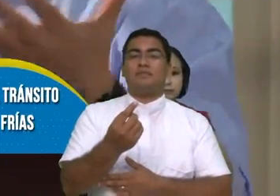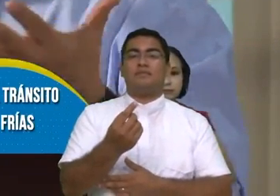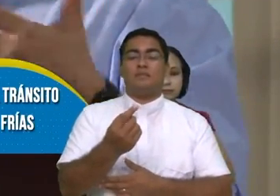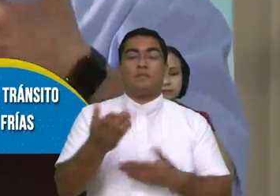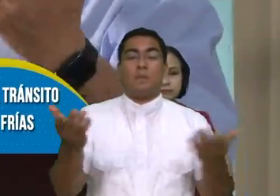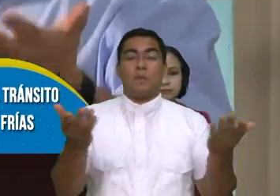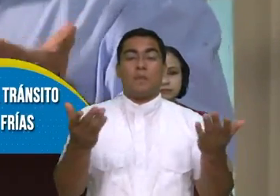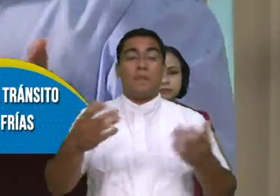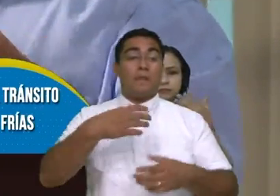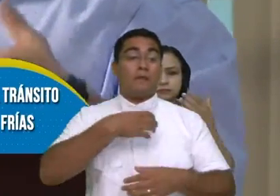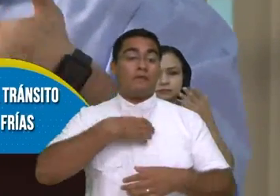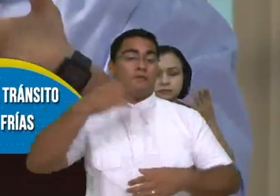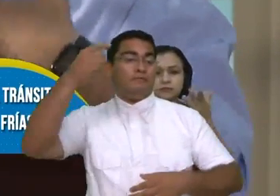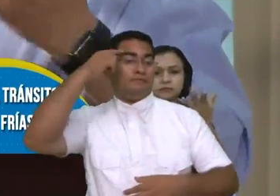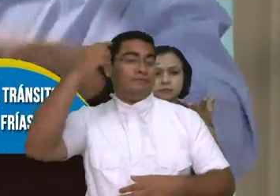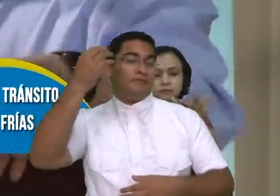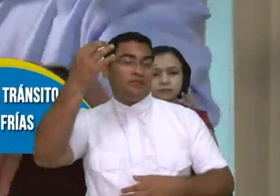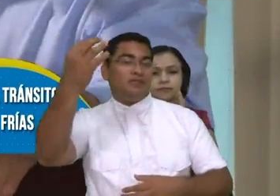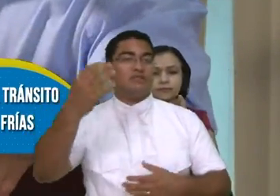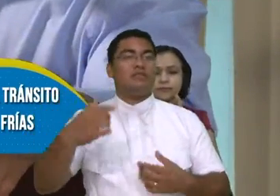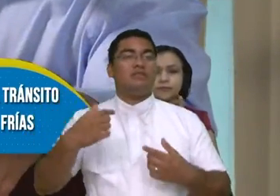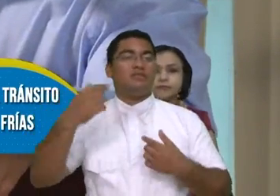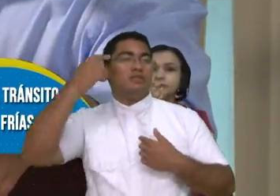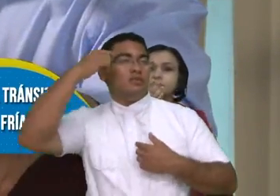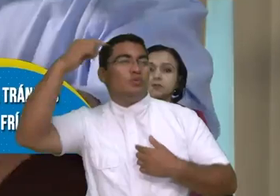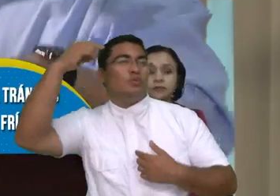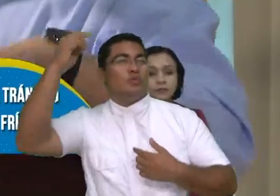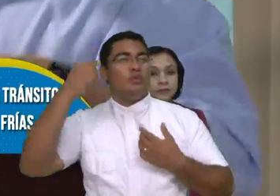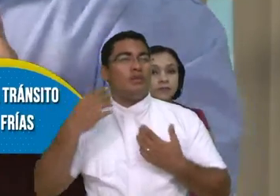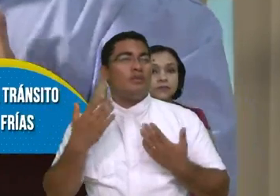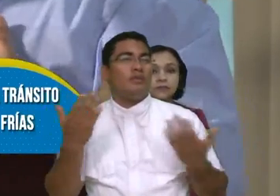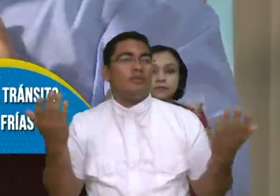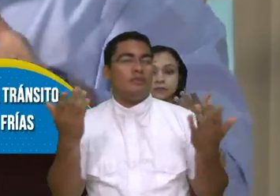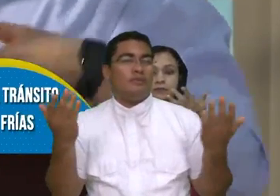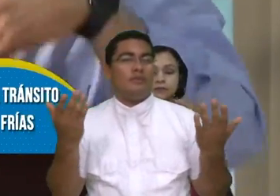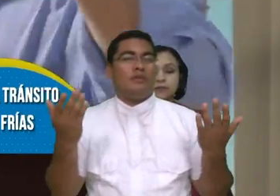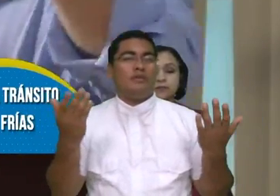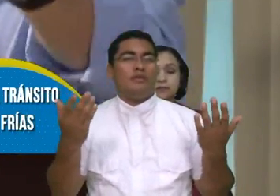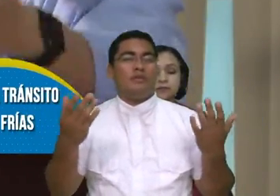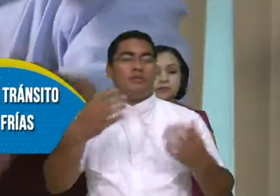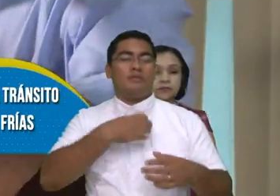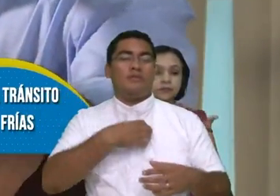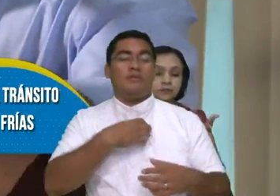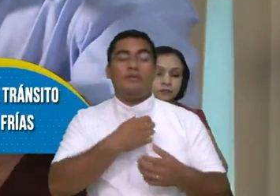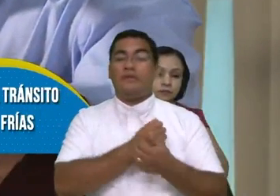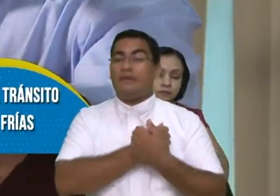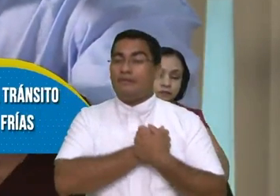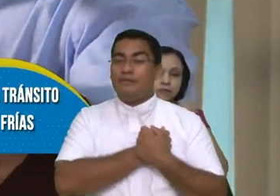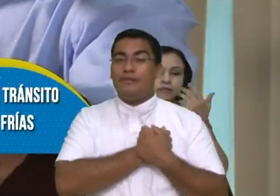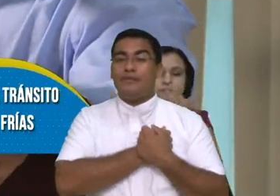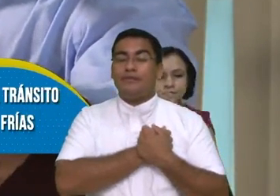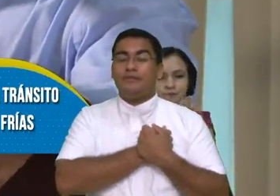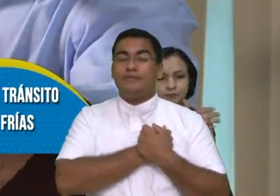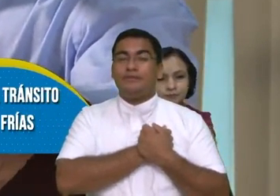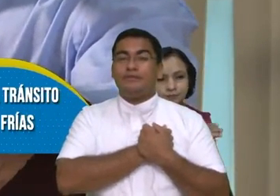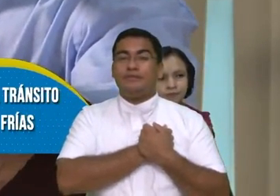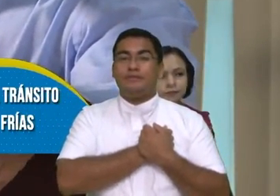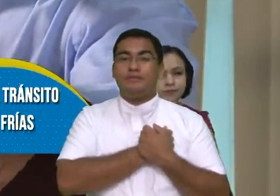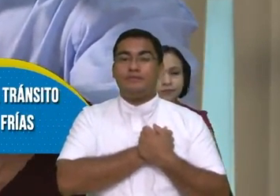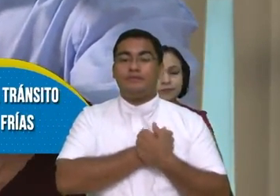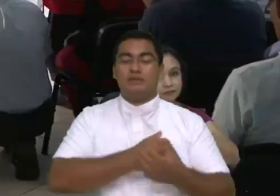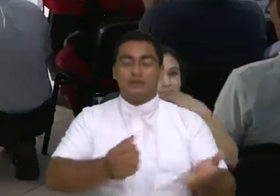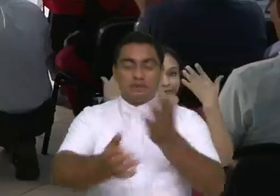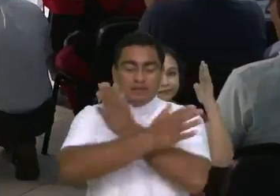sus aspiraciones, sus deseos, su anhelo y su cariño, y le manda saludos a nuestro